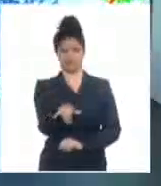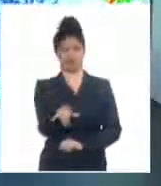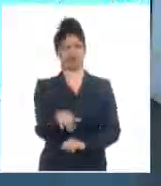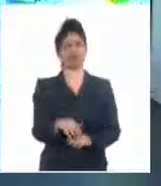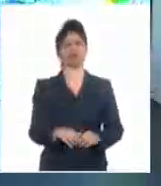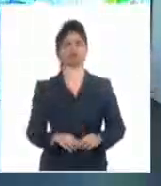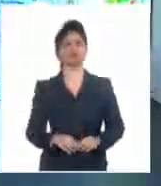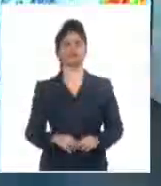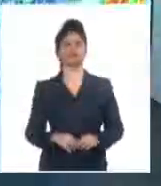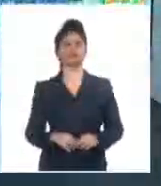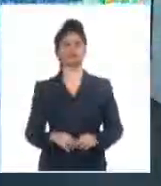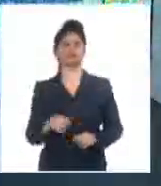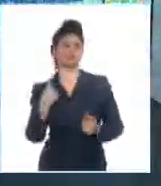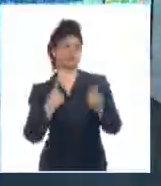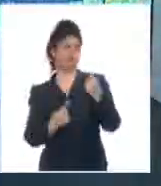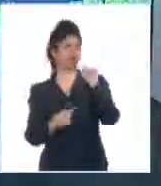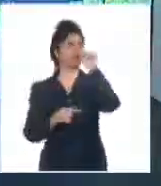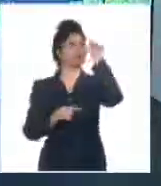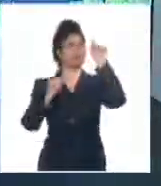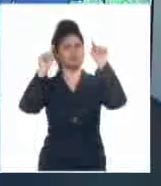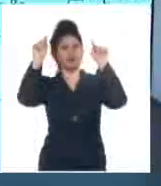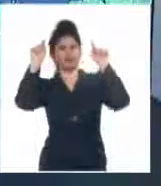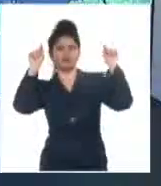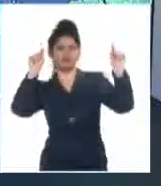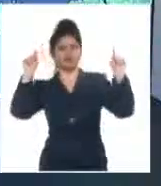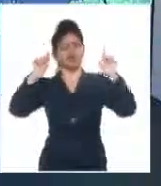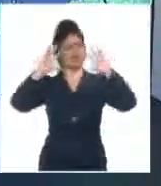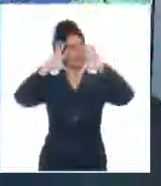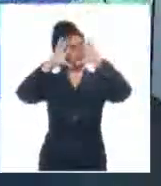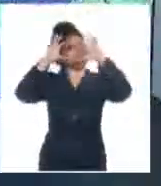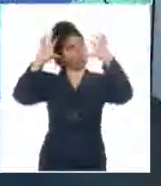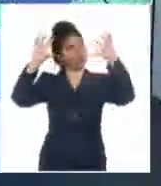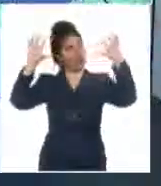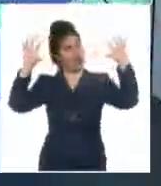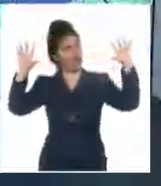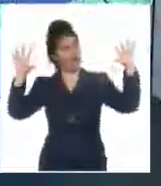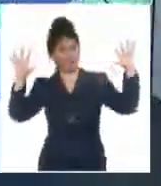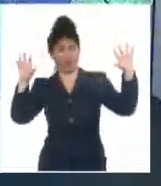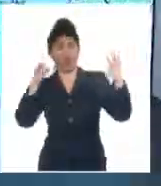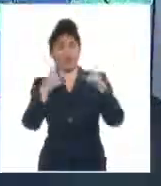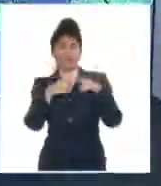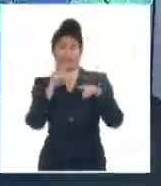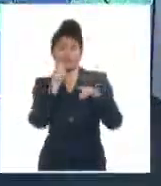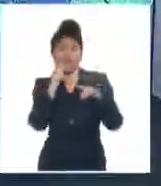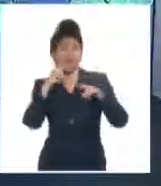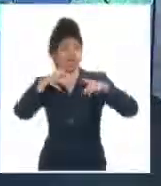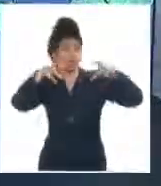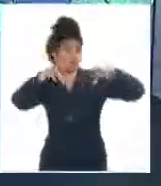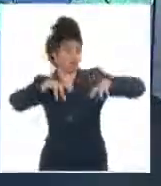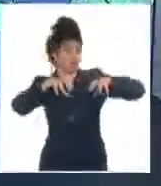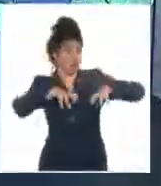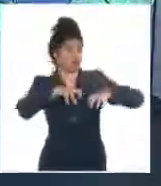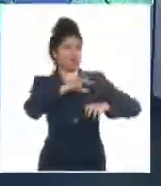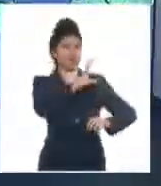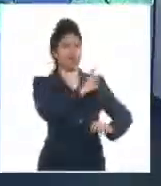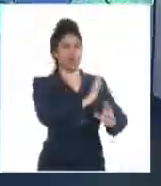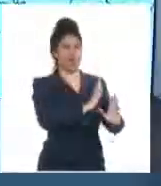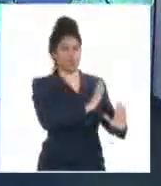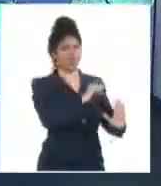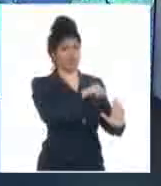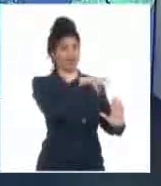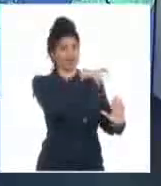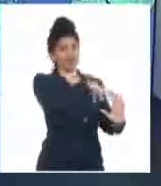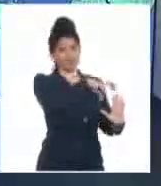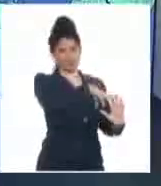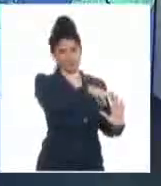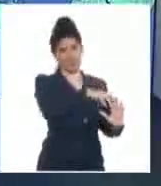Hay nublados que están cruzando sobre el territorio nacional, pero la mayor probabilidad de lluvia con solo aislado chubasco estará concentrada sobre todo hacia zonas